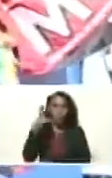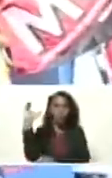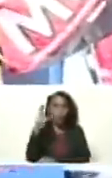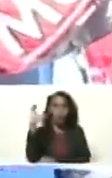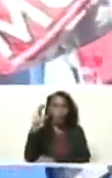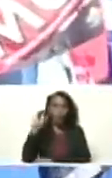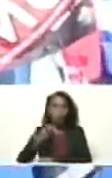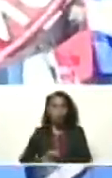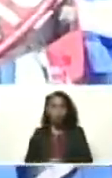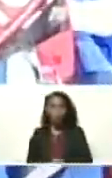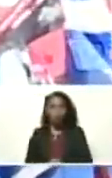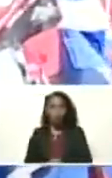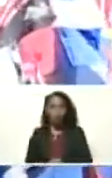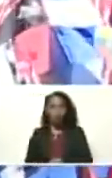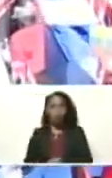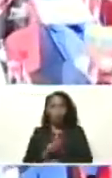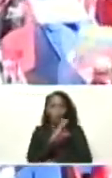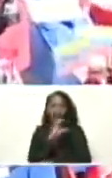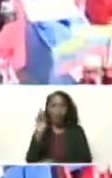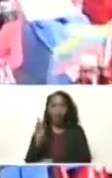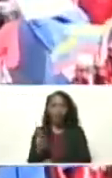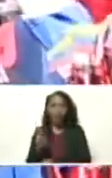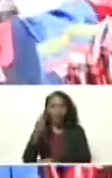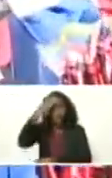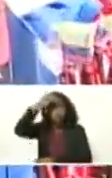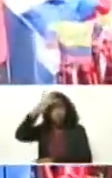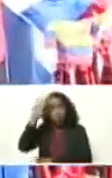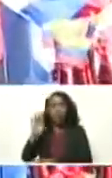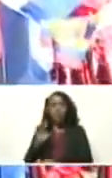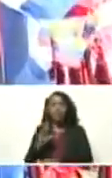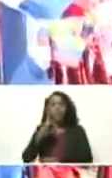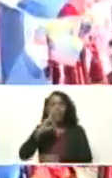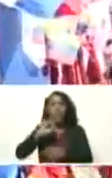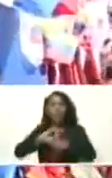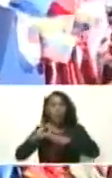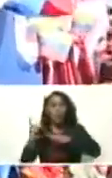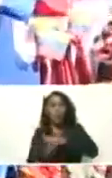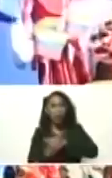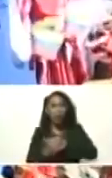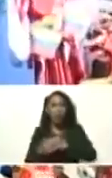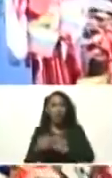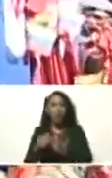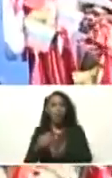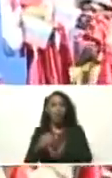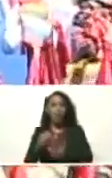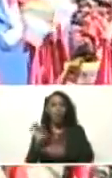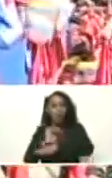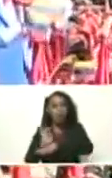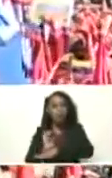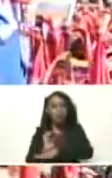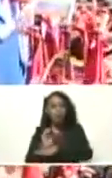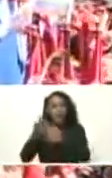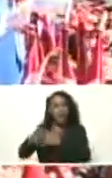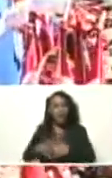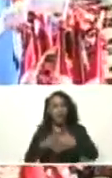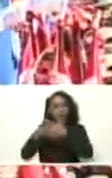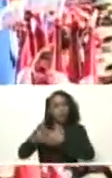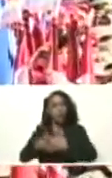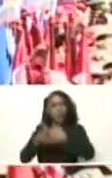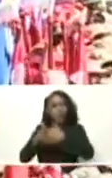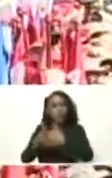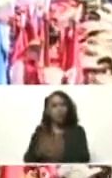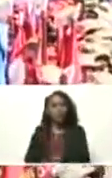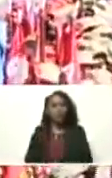Colombia, Costa Rica, Cuba, Dinamarca, Ecuador, Estados Unidos de